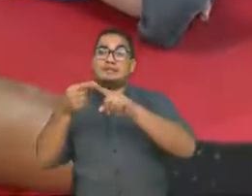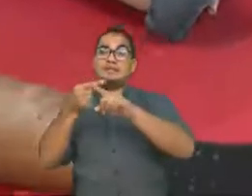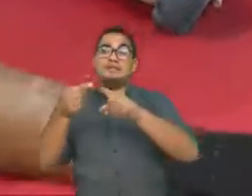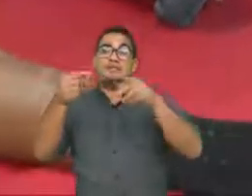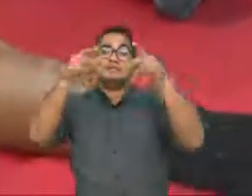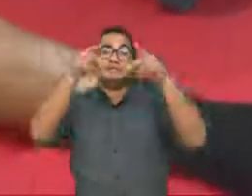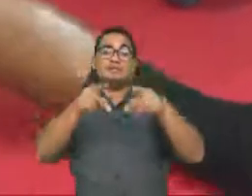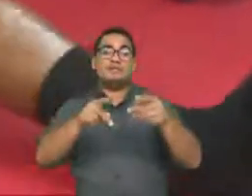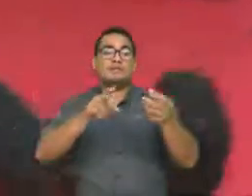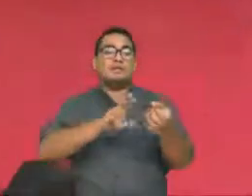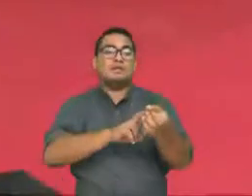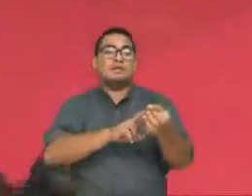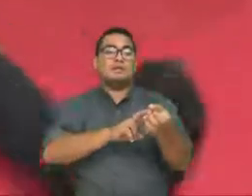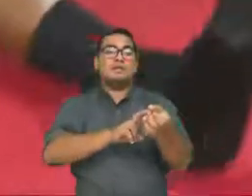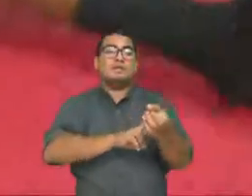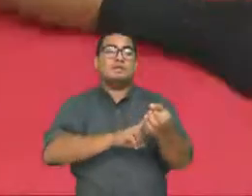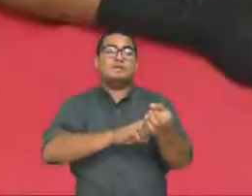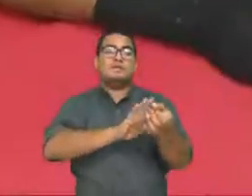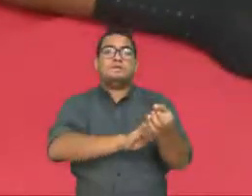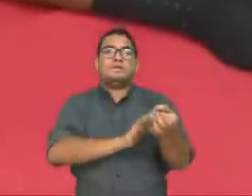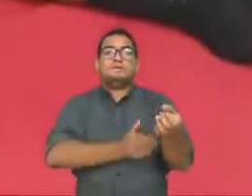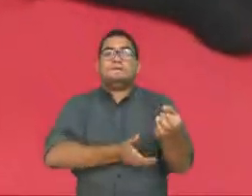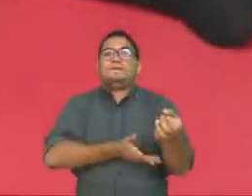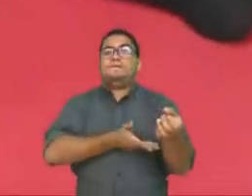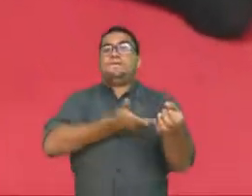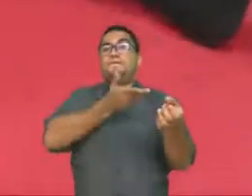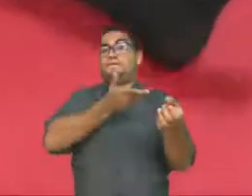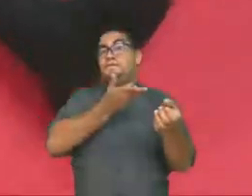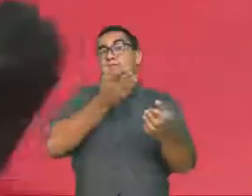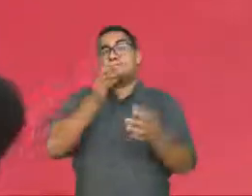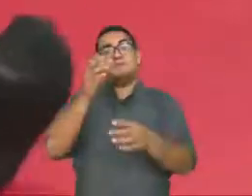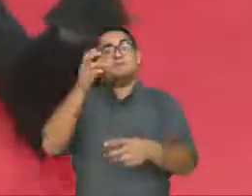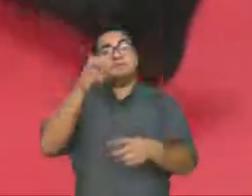pacientes hipertensos, diabéticos, otro tipo